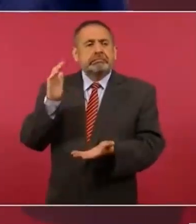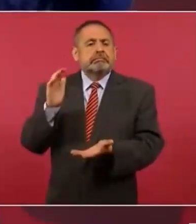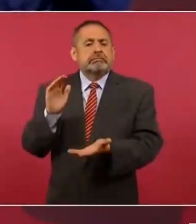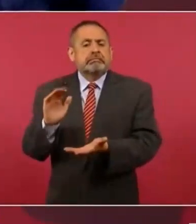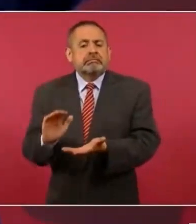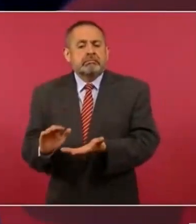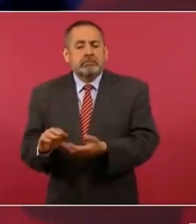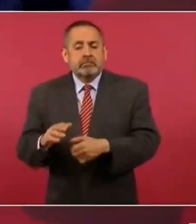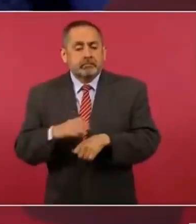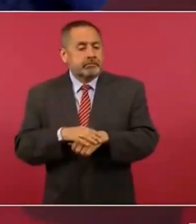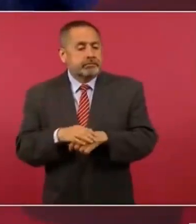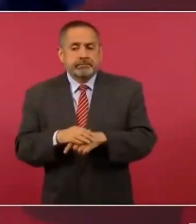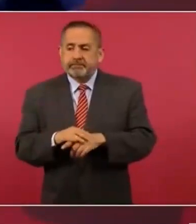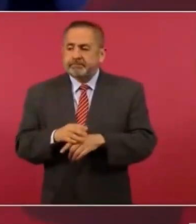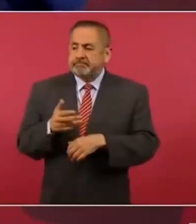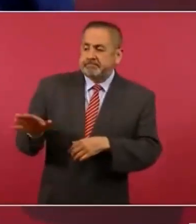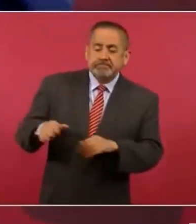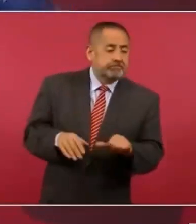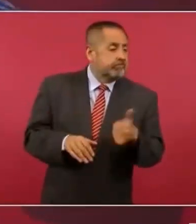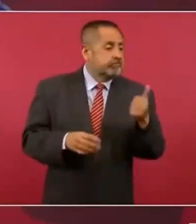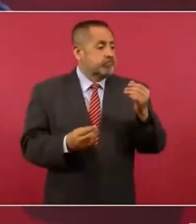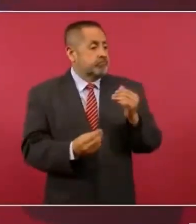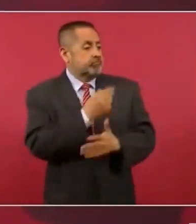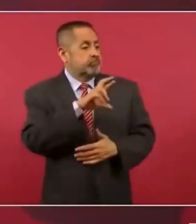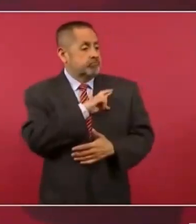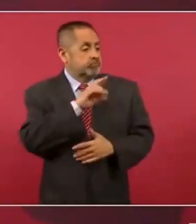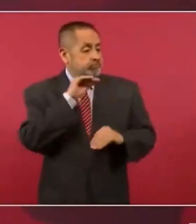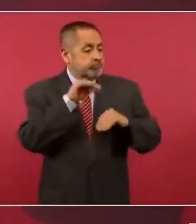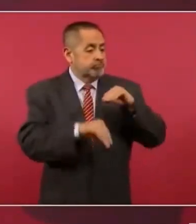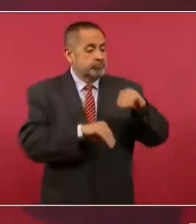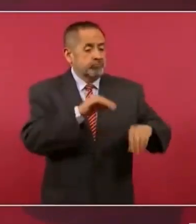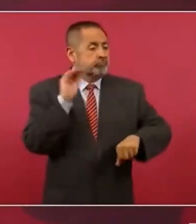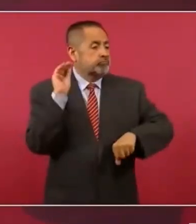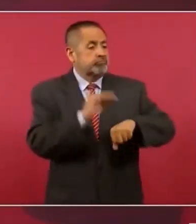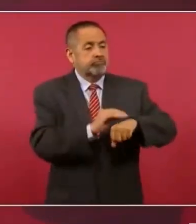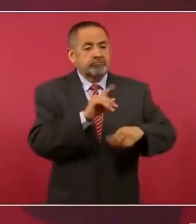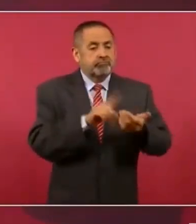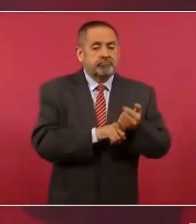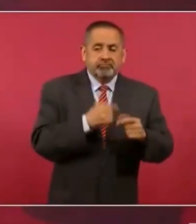porque fueron creciendo las empresas particulares y el propósito era quitarlas.